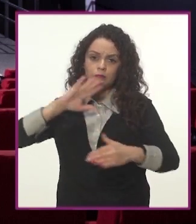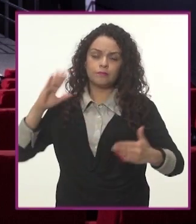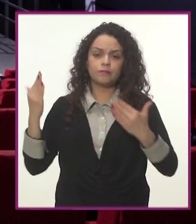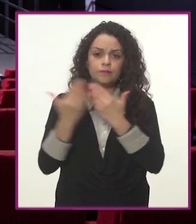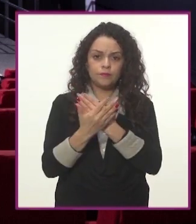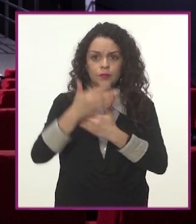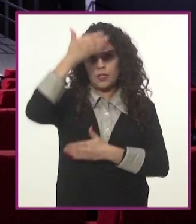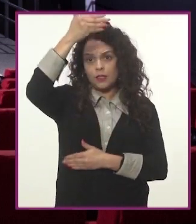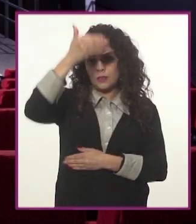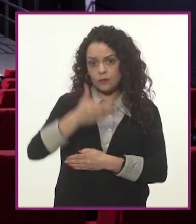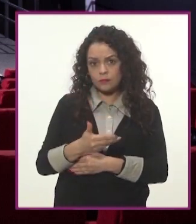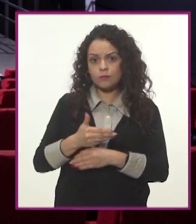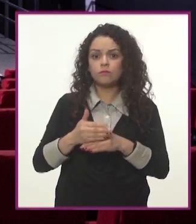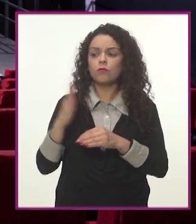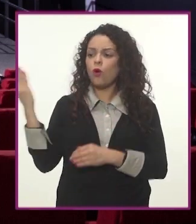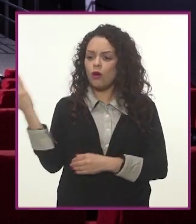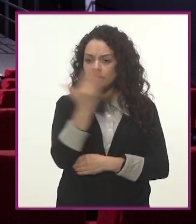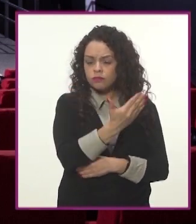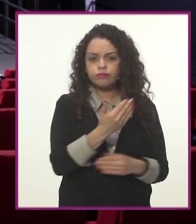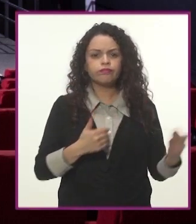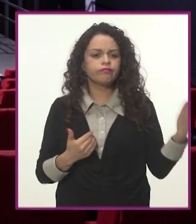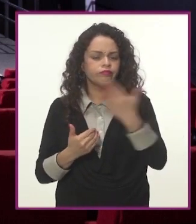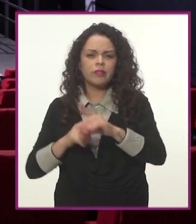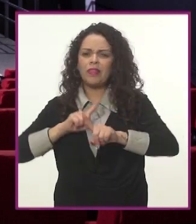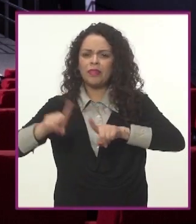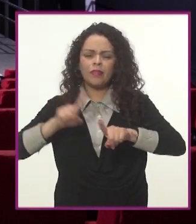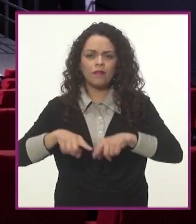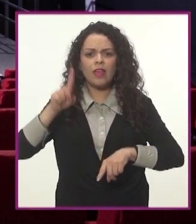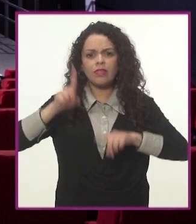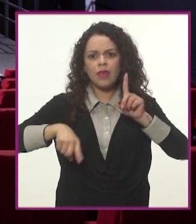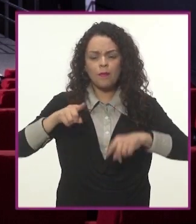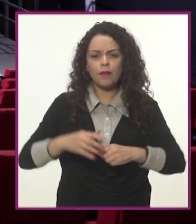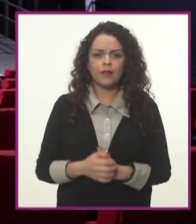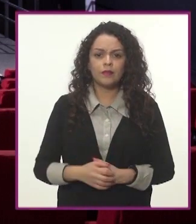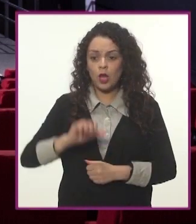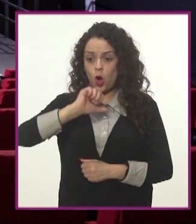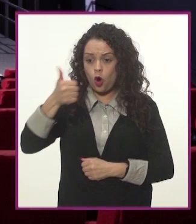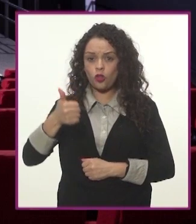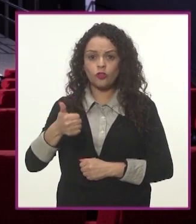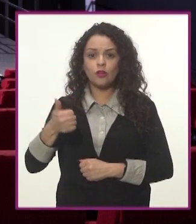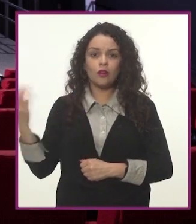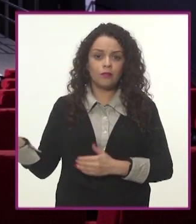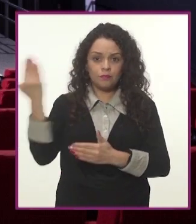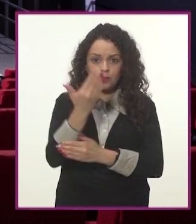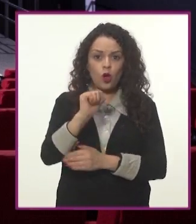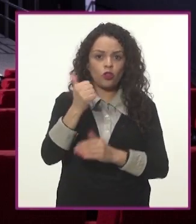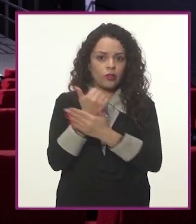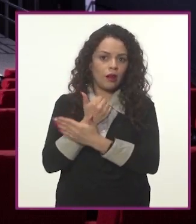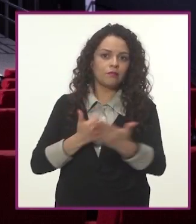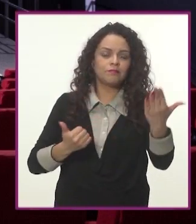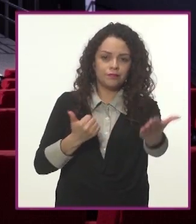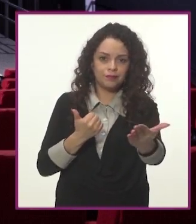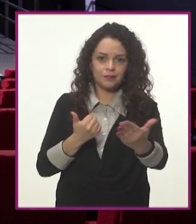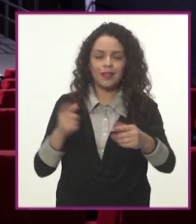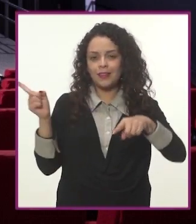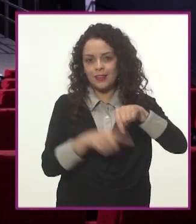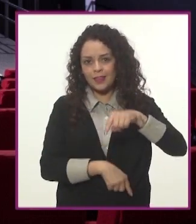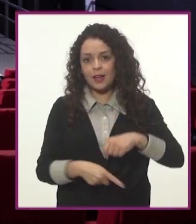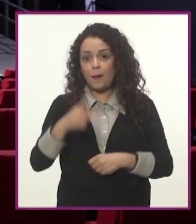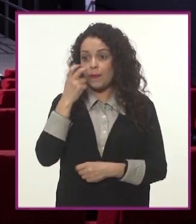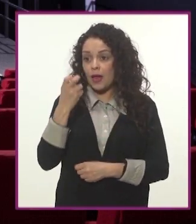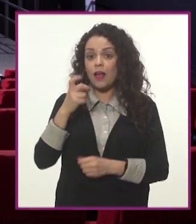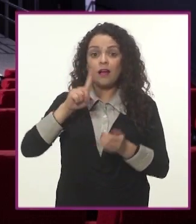a otro o viceversa. Digamos que un plano empuja al otro. Aunque técnicamente esta transición es de